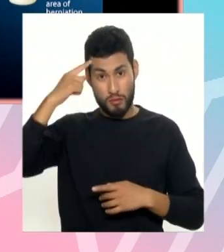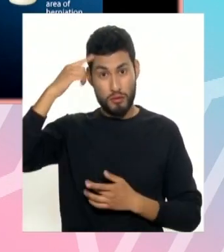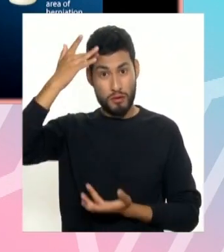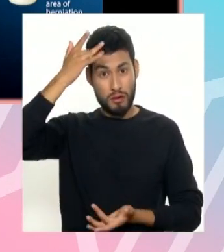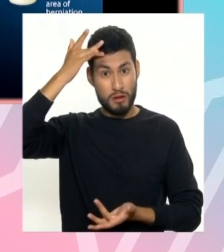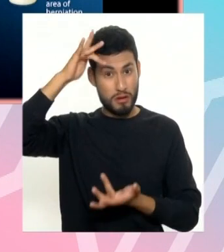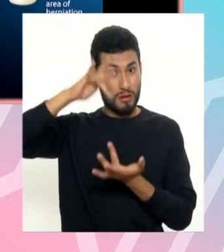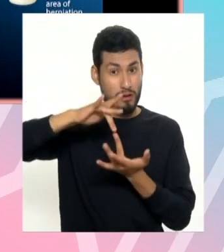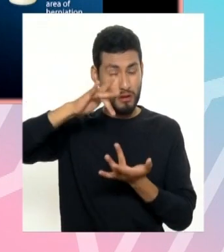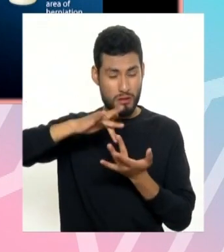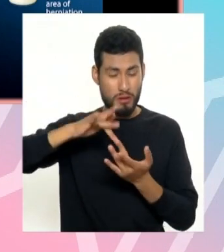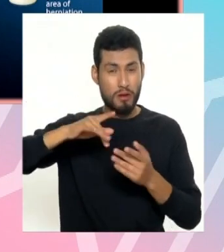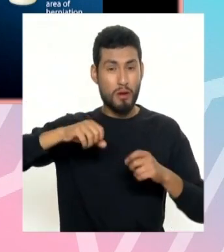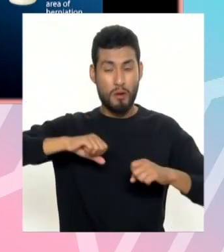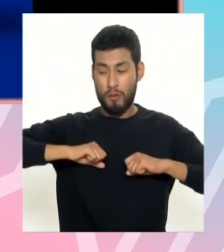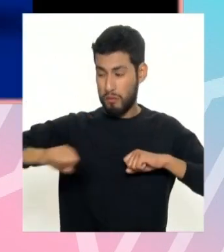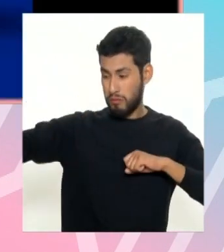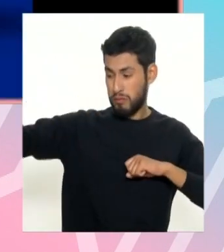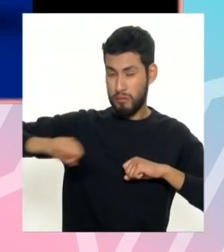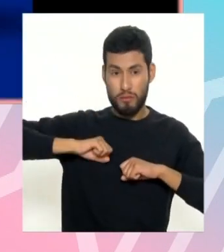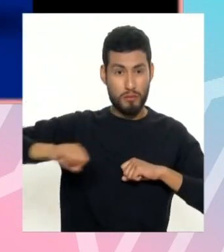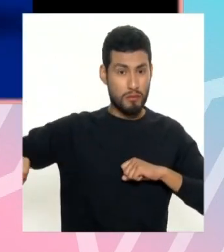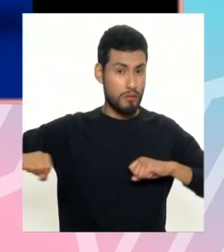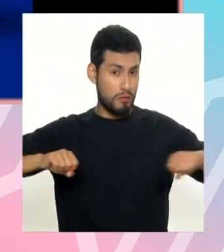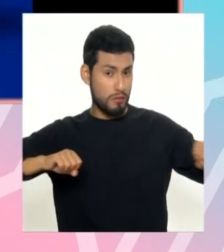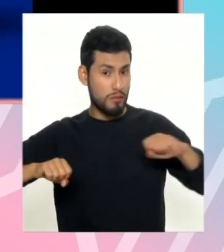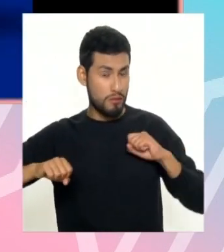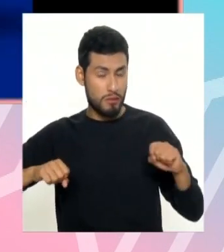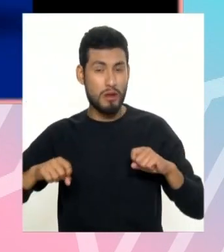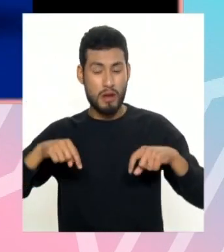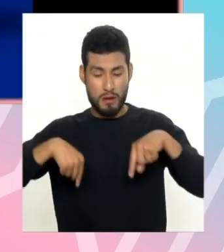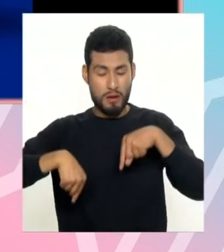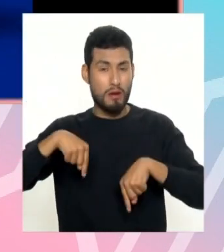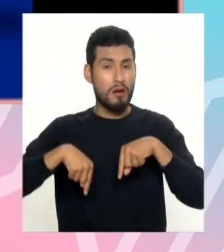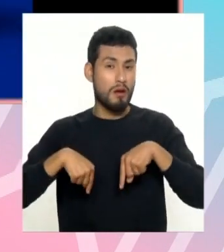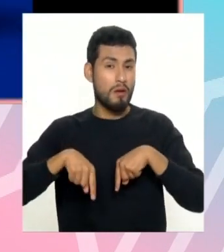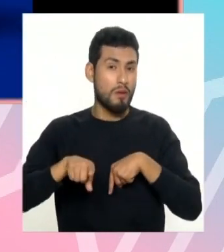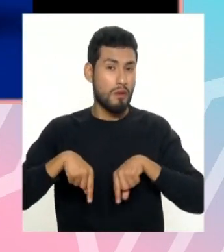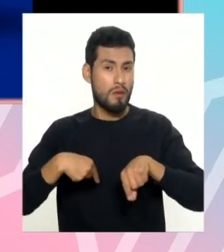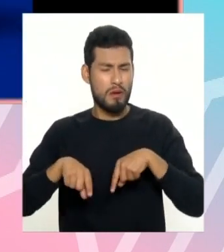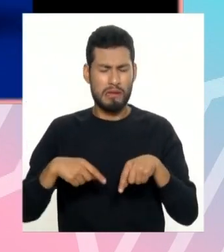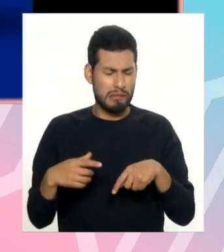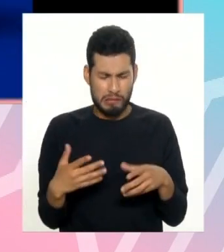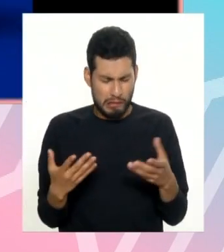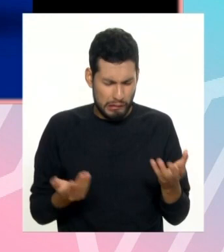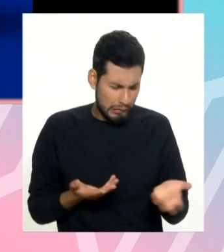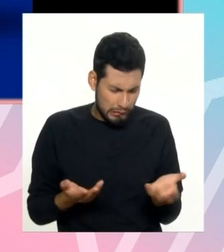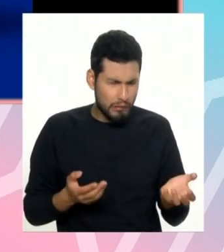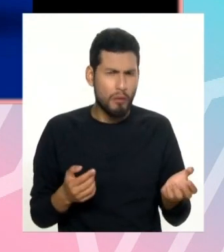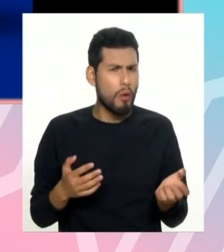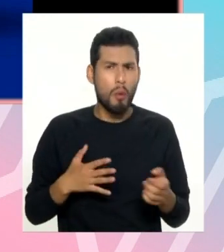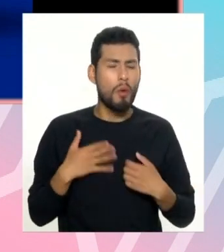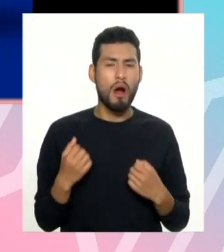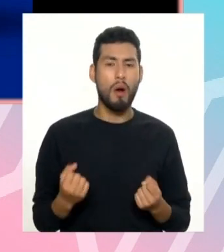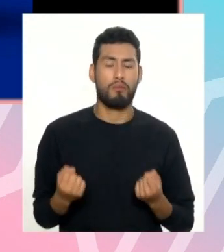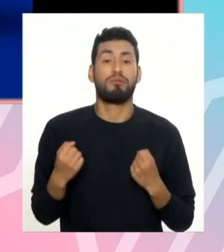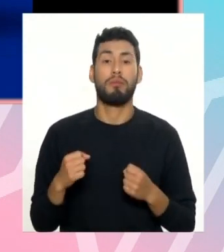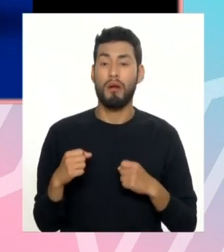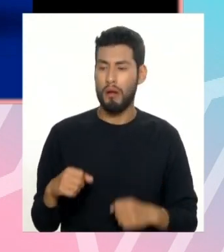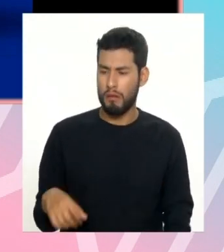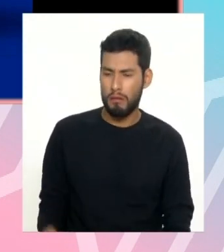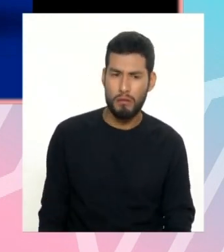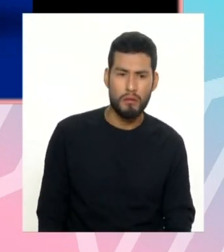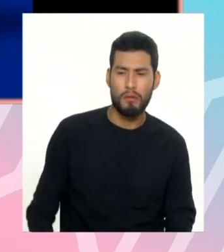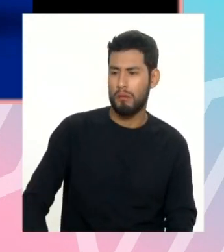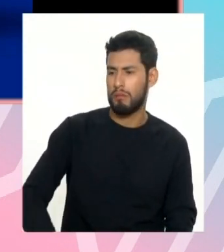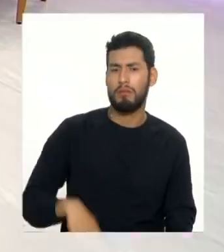el pie, fuerza, en el brazo. O sensibilidad. La sensibilidad a veces puede ser discutible, pero ya desde el momento en que